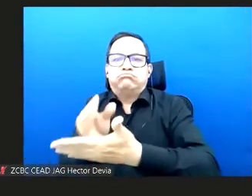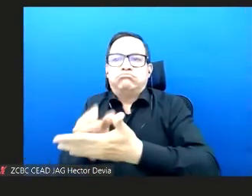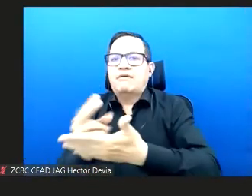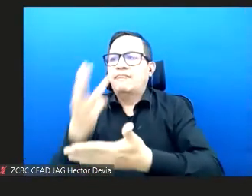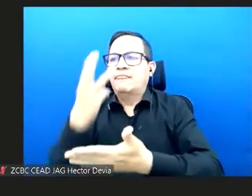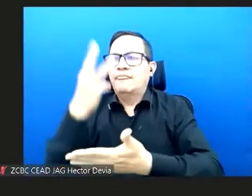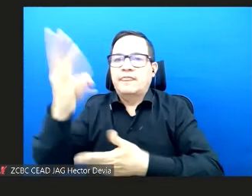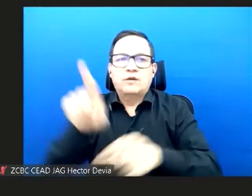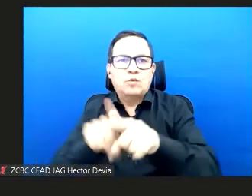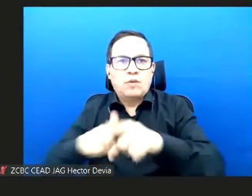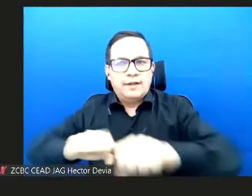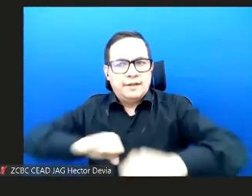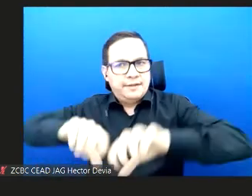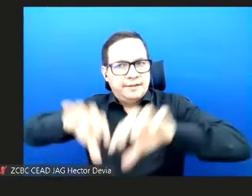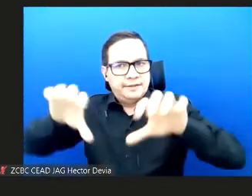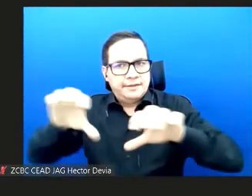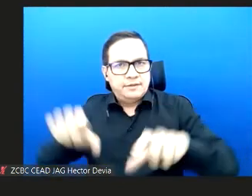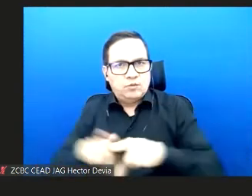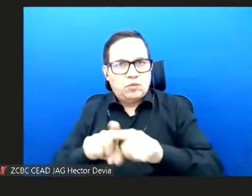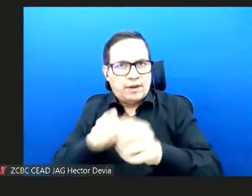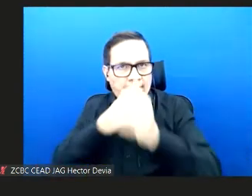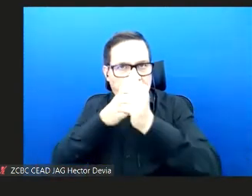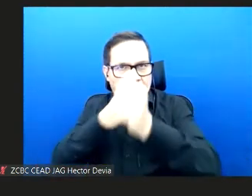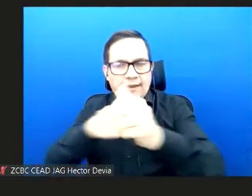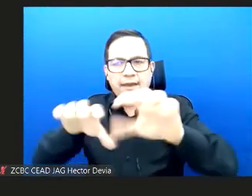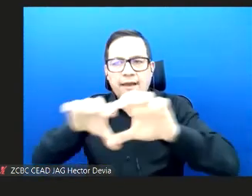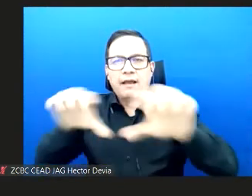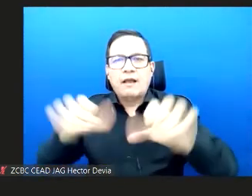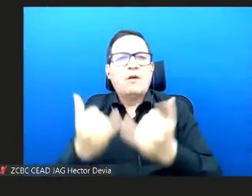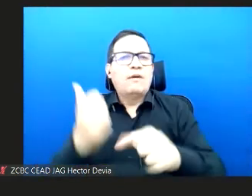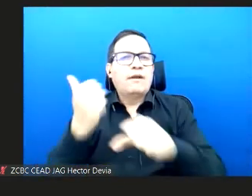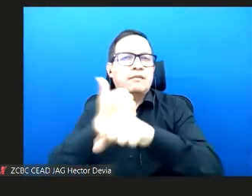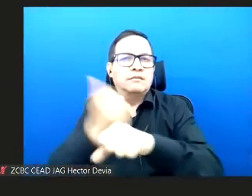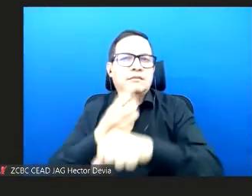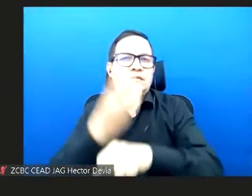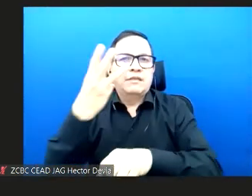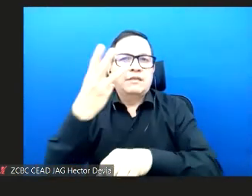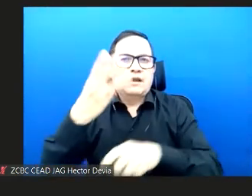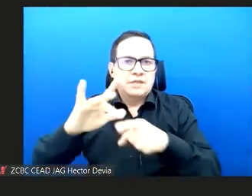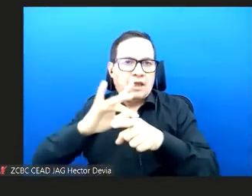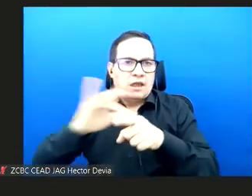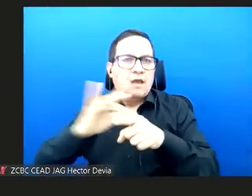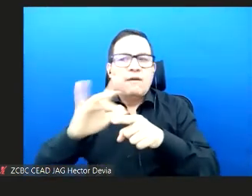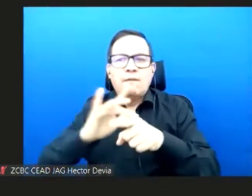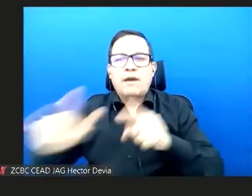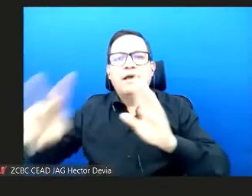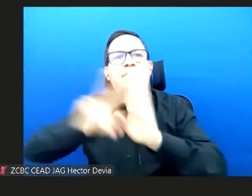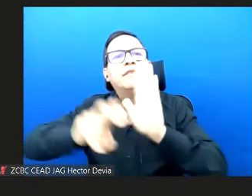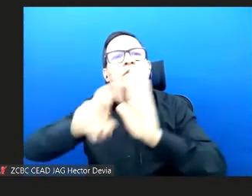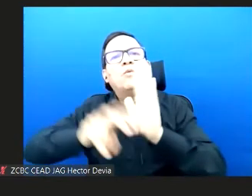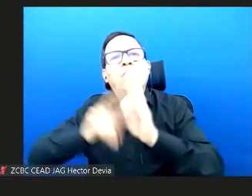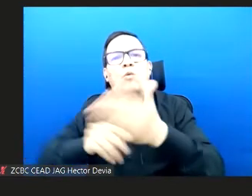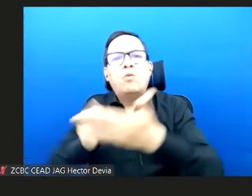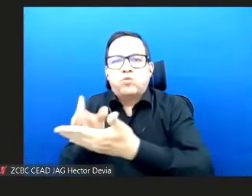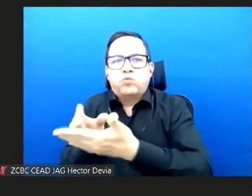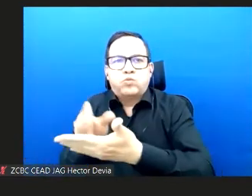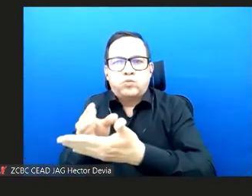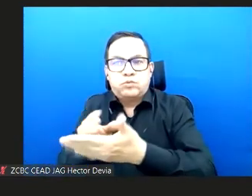de la guía de actividades. Estamos en nuestra tarea 3, que se llama aplicación, teoría de conjuntos.